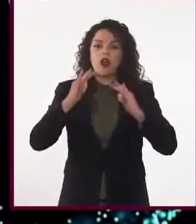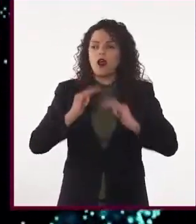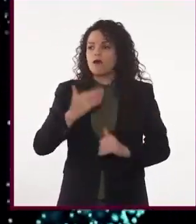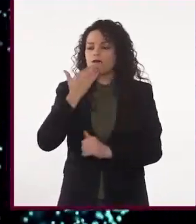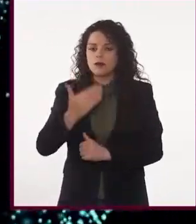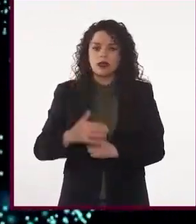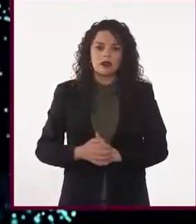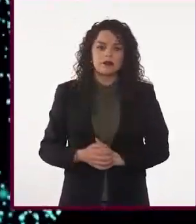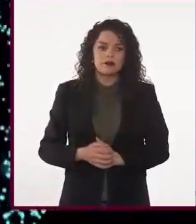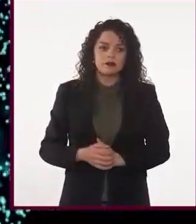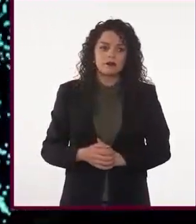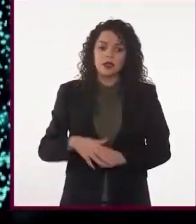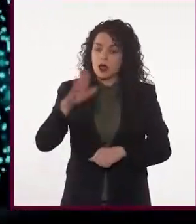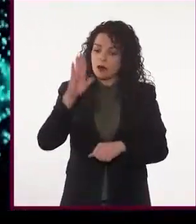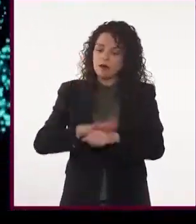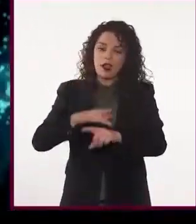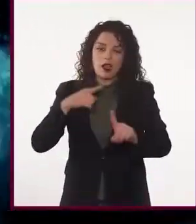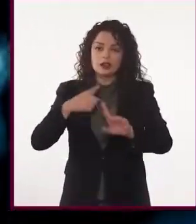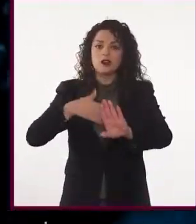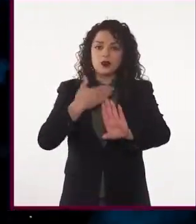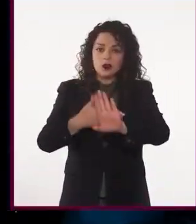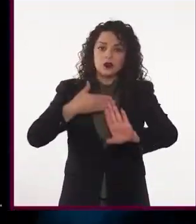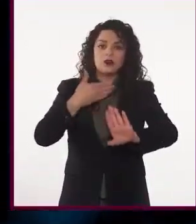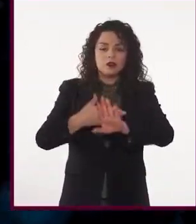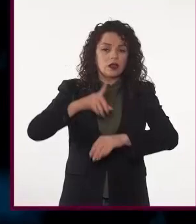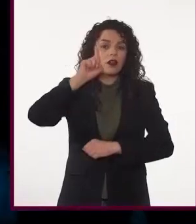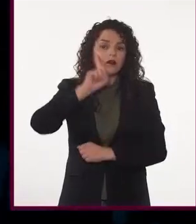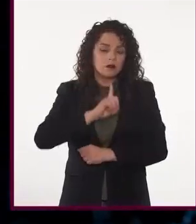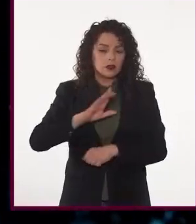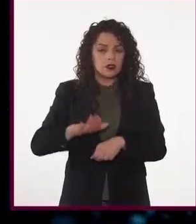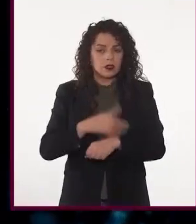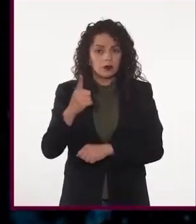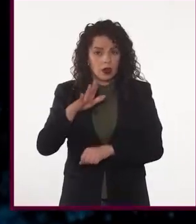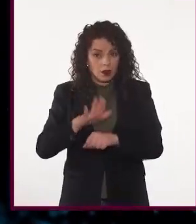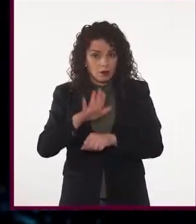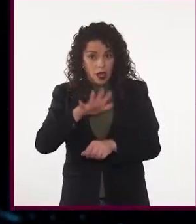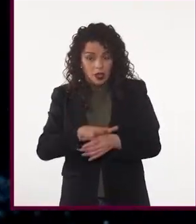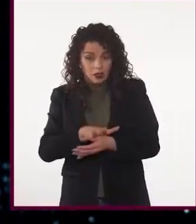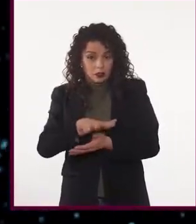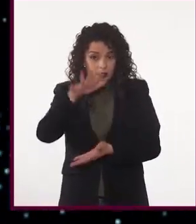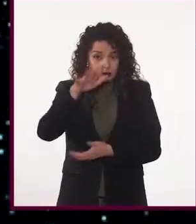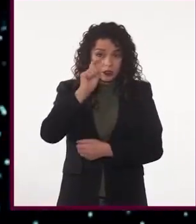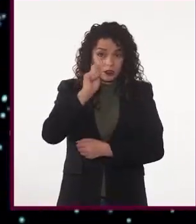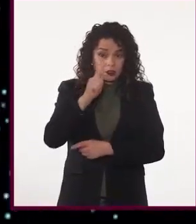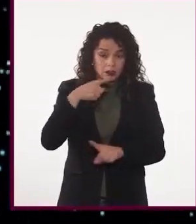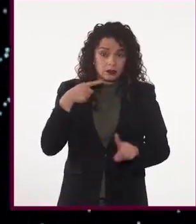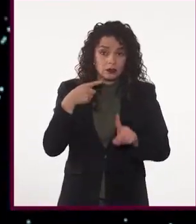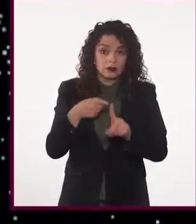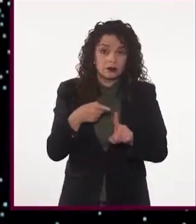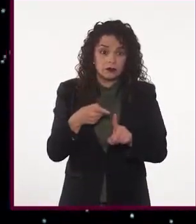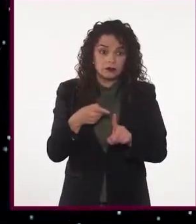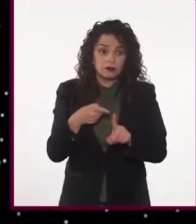parte afecta a las mujeres, puesto que en la mayor parte de los casos que se han